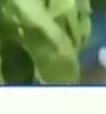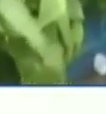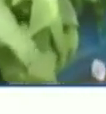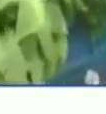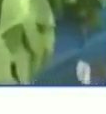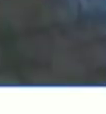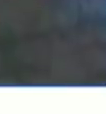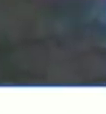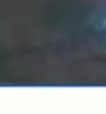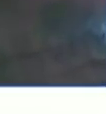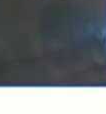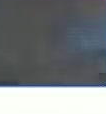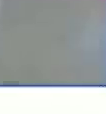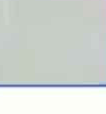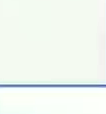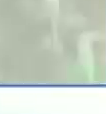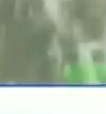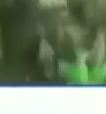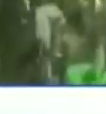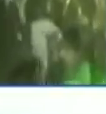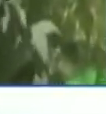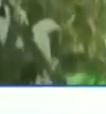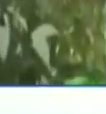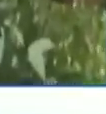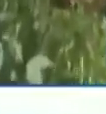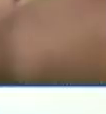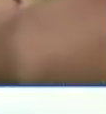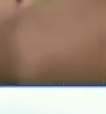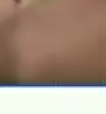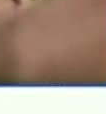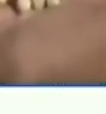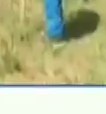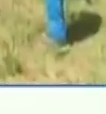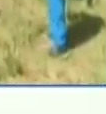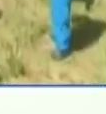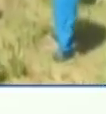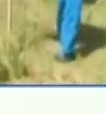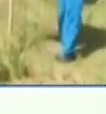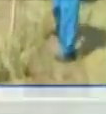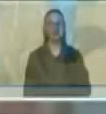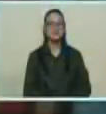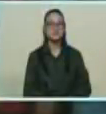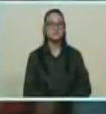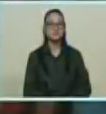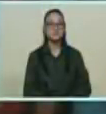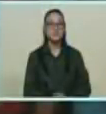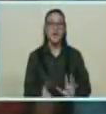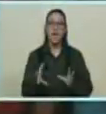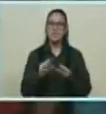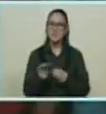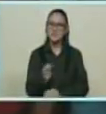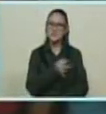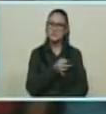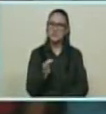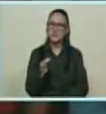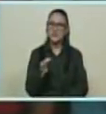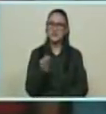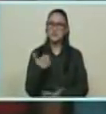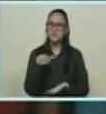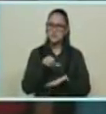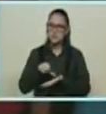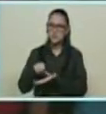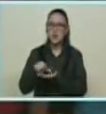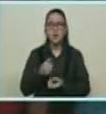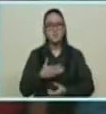semilla de trigo. Un trigo que se llama Caciquiare, presidente, y que se adapta perfectamente a nuestra zona y